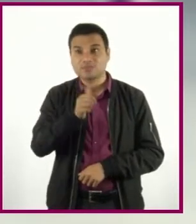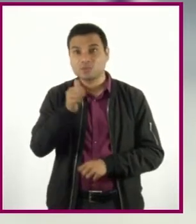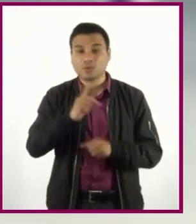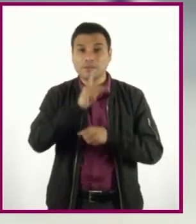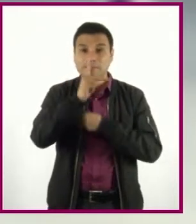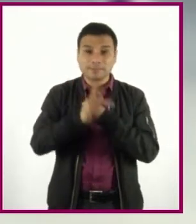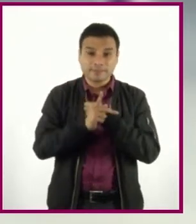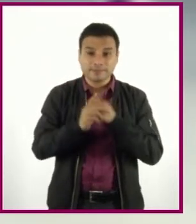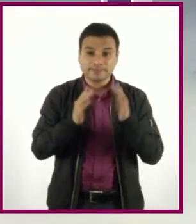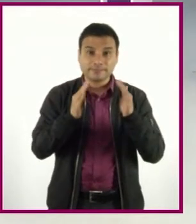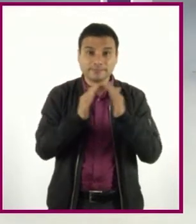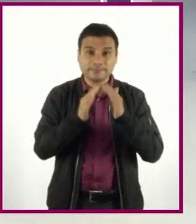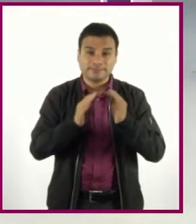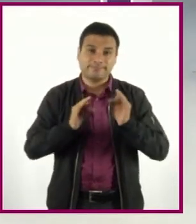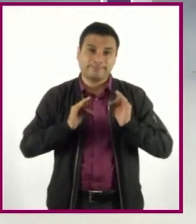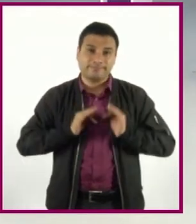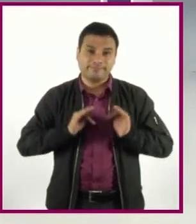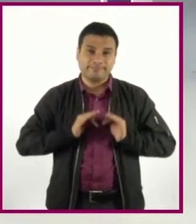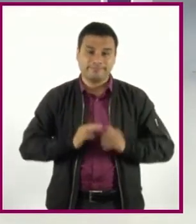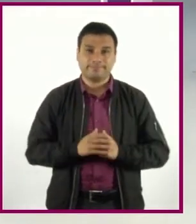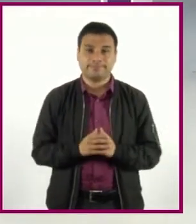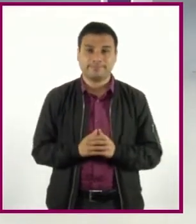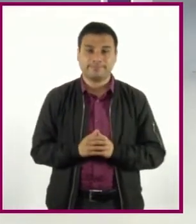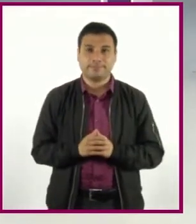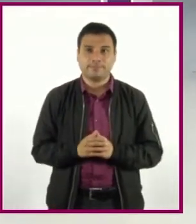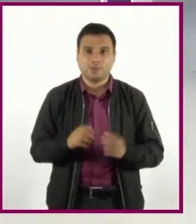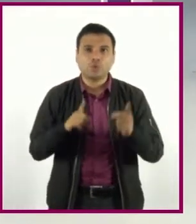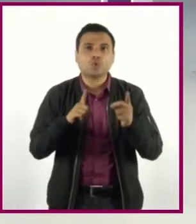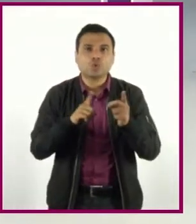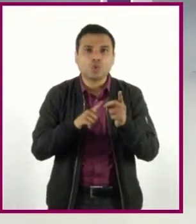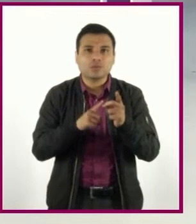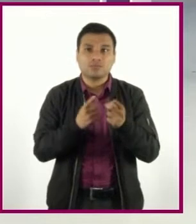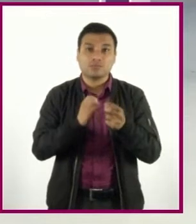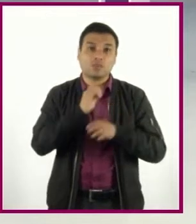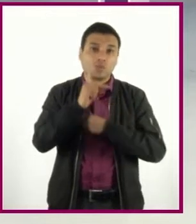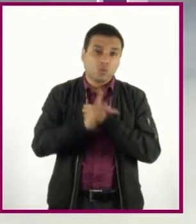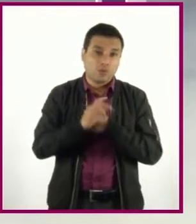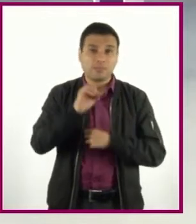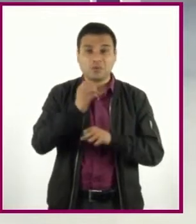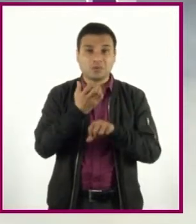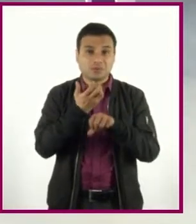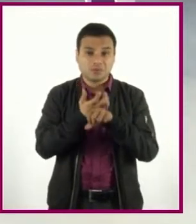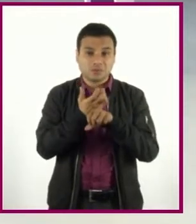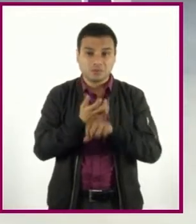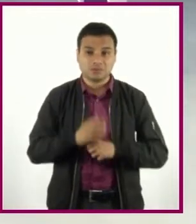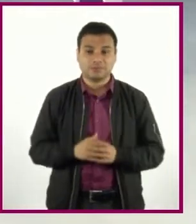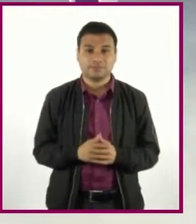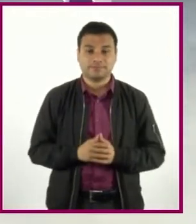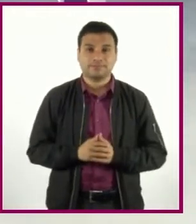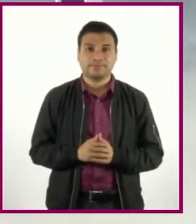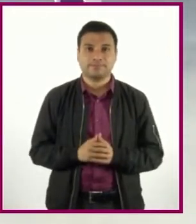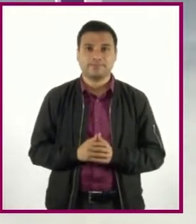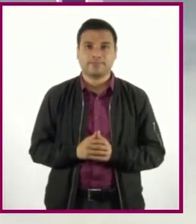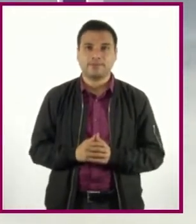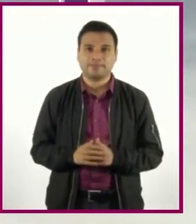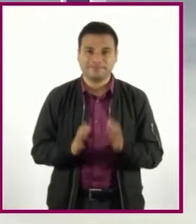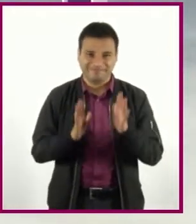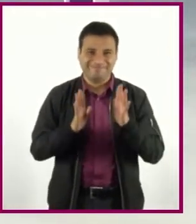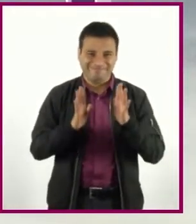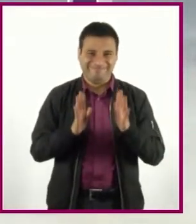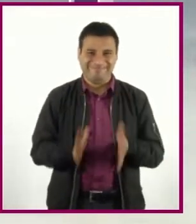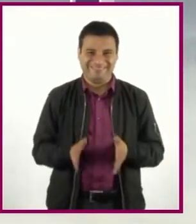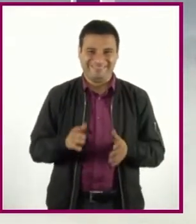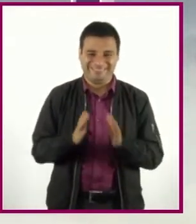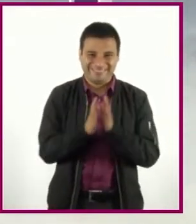otros lugares de la región, en Europa o los Estados Unidos de América. Pero, como se mencionó en la lectura